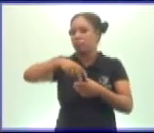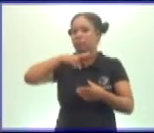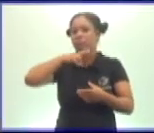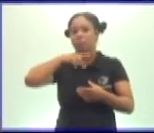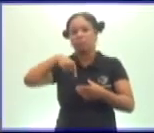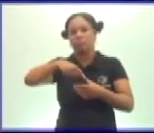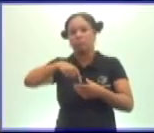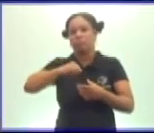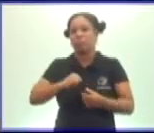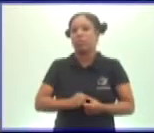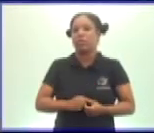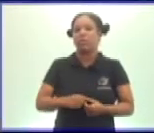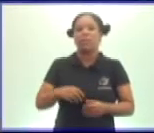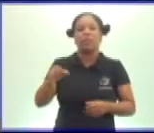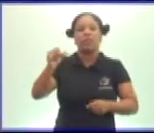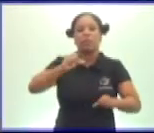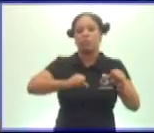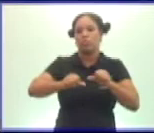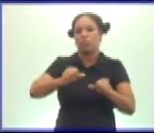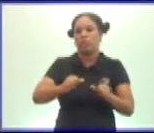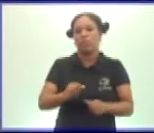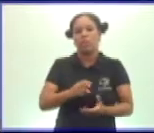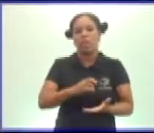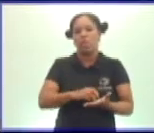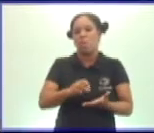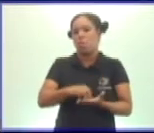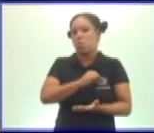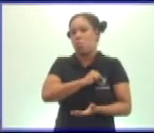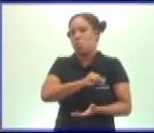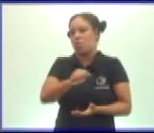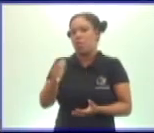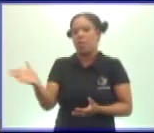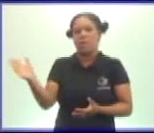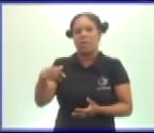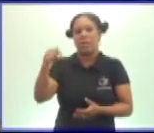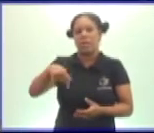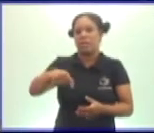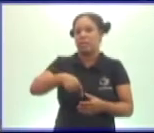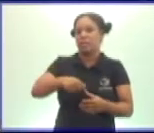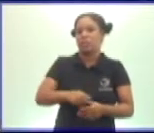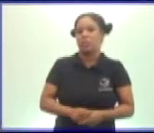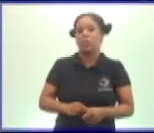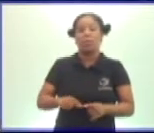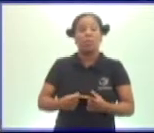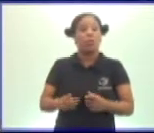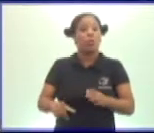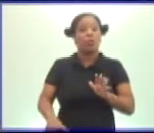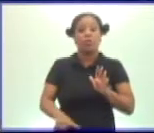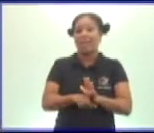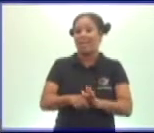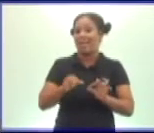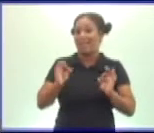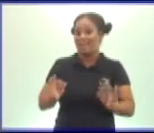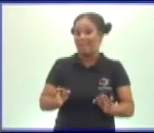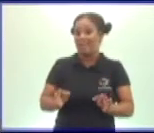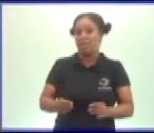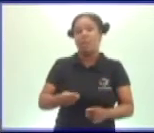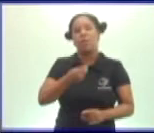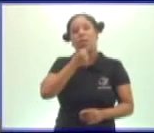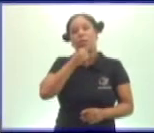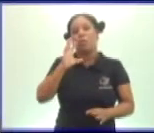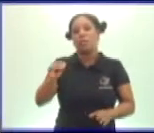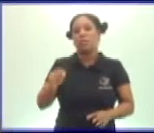dicha sustancia de donde proceda este soluto. Pero no hay una regla fija para poder predecir